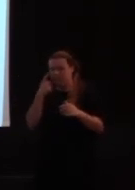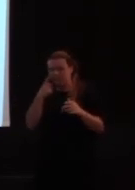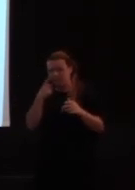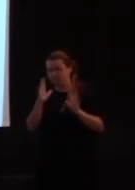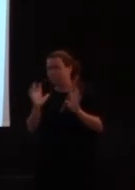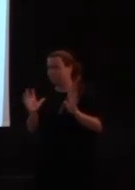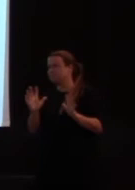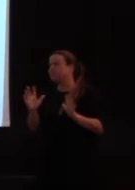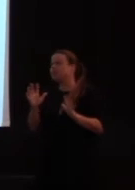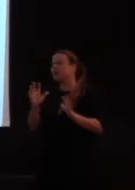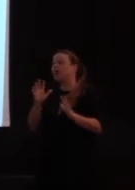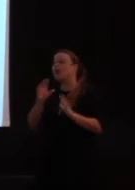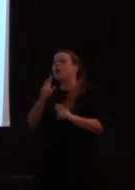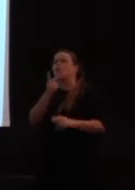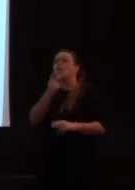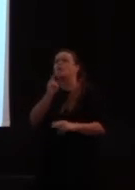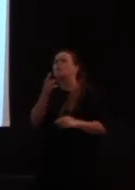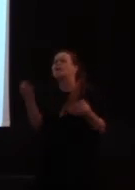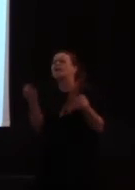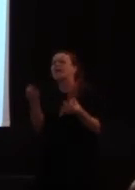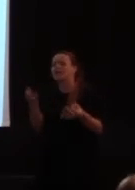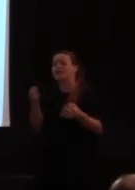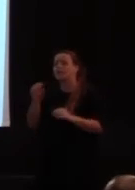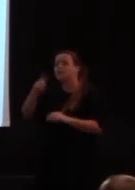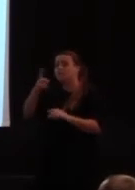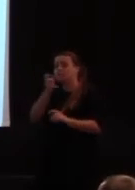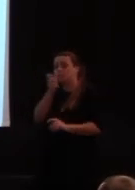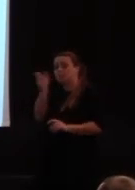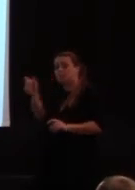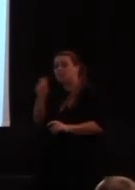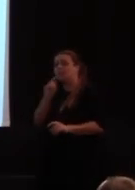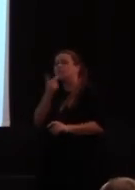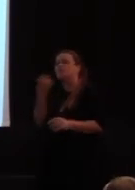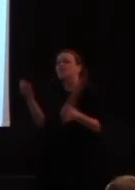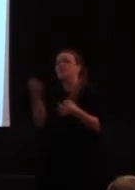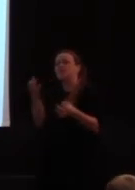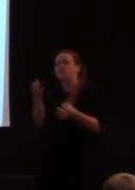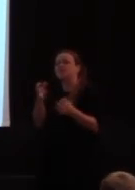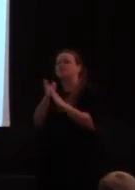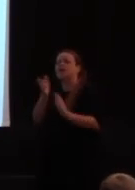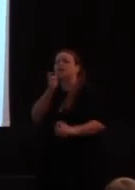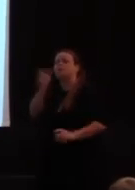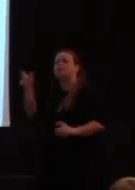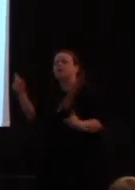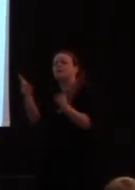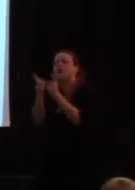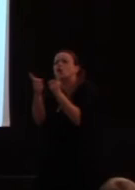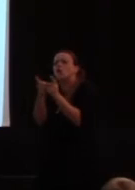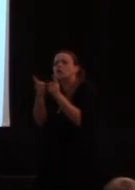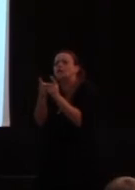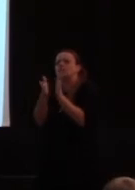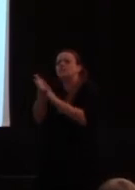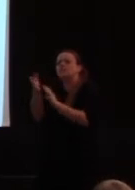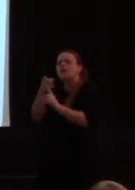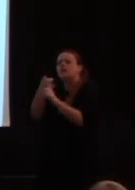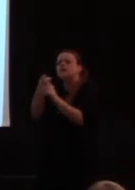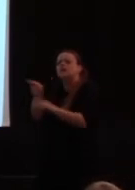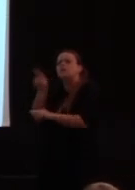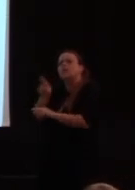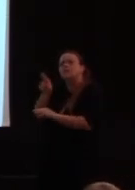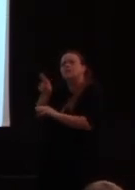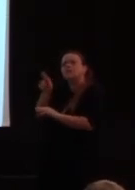A ver, ¿qué es el pronombre? Primero tienen que entender que un pronombre es una palabra cortita que sirve para no repetir, para hablar